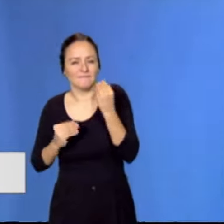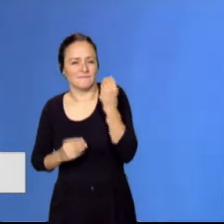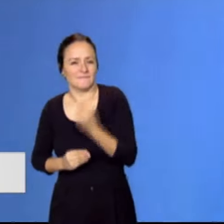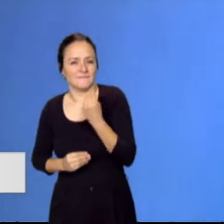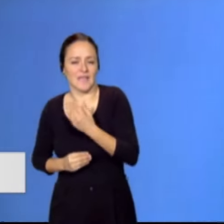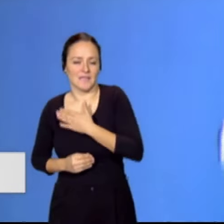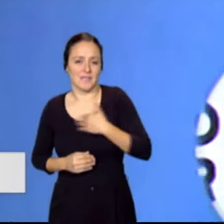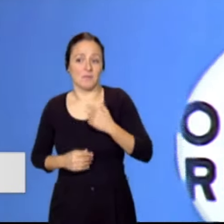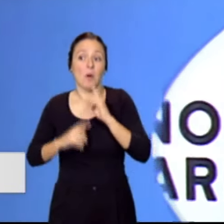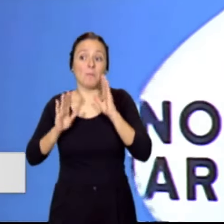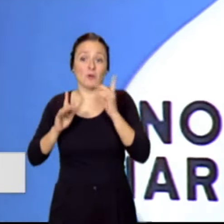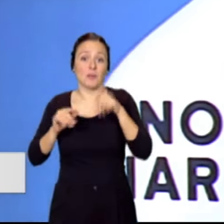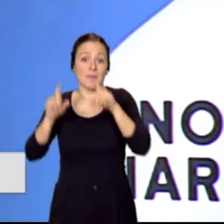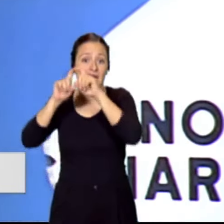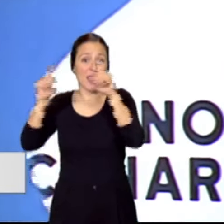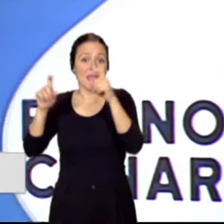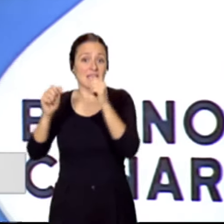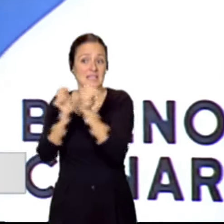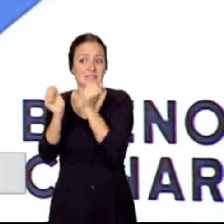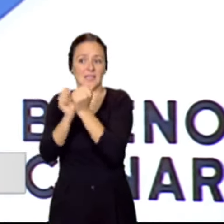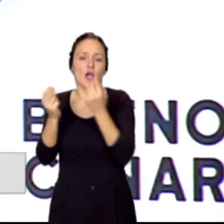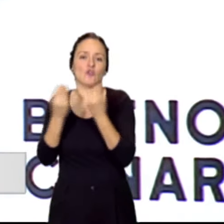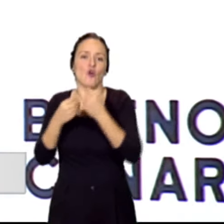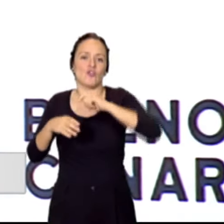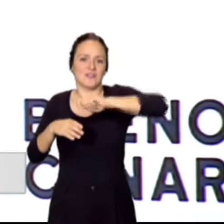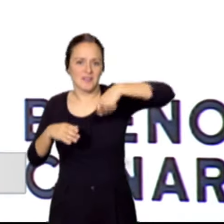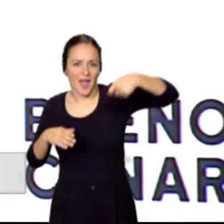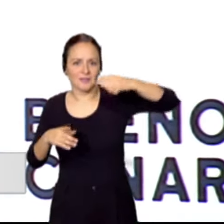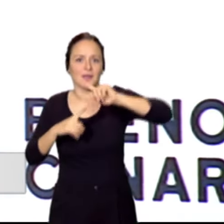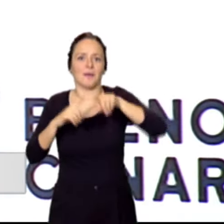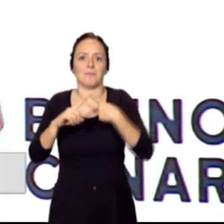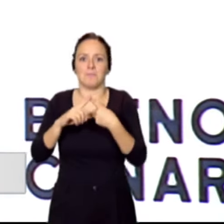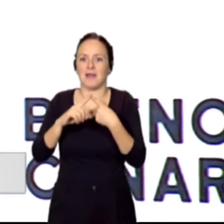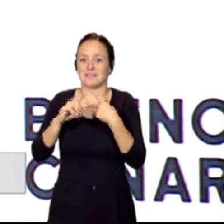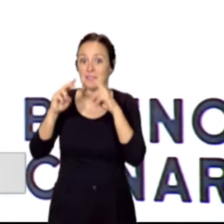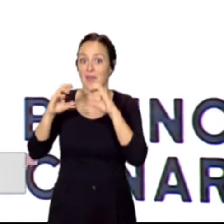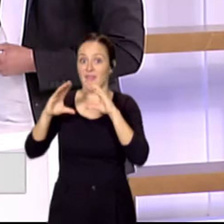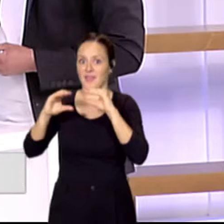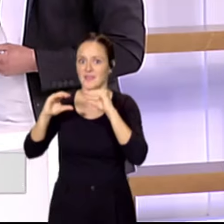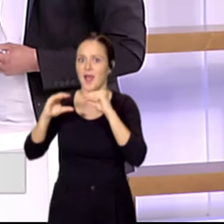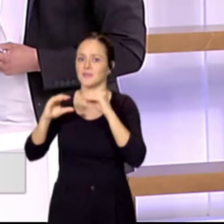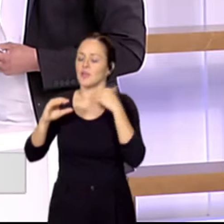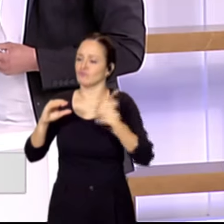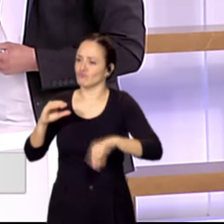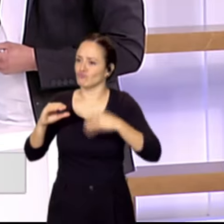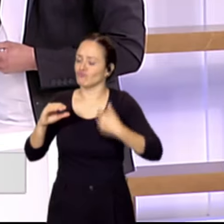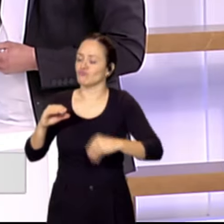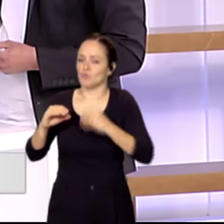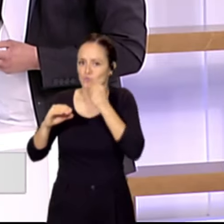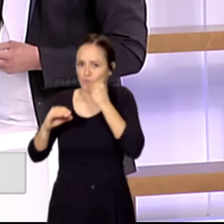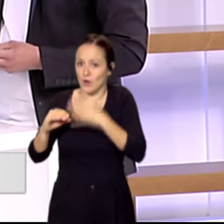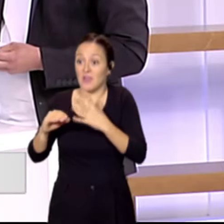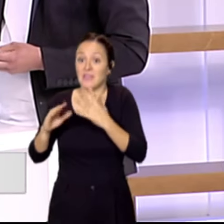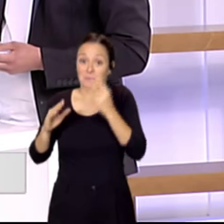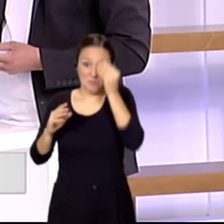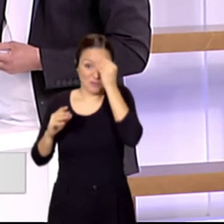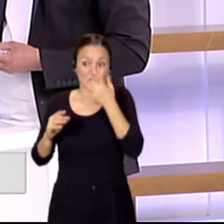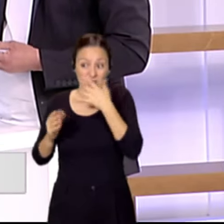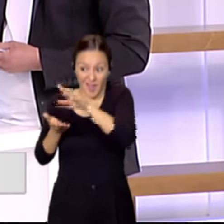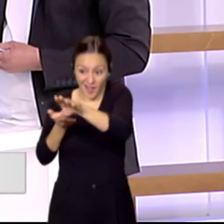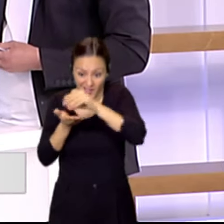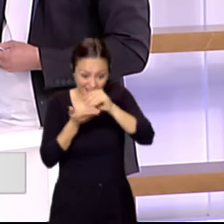queserías que trabajan con unas natas con un aporte en grasa eh sumamente espectacular y yo creo que todo eso trasladado a la tarta es